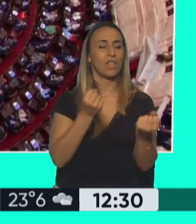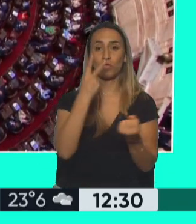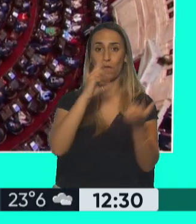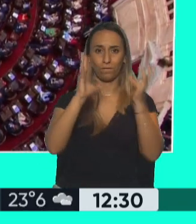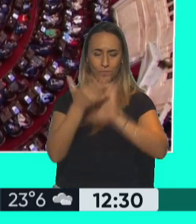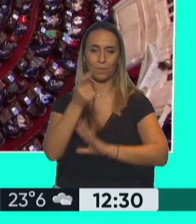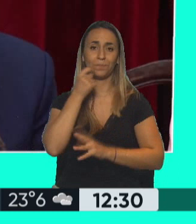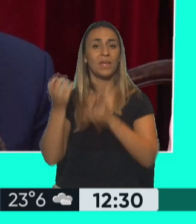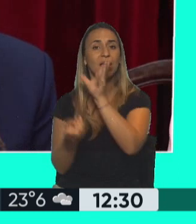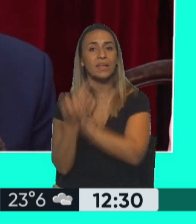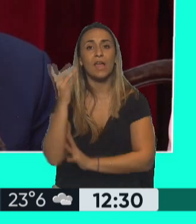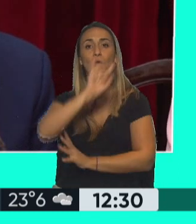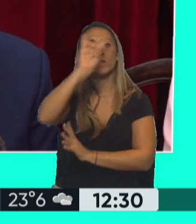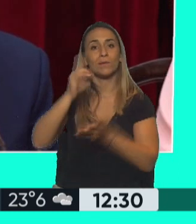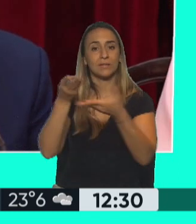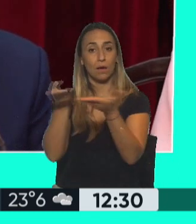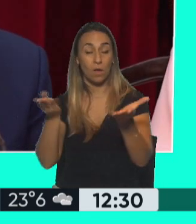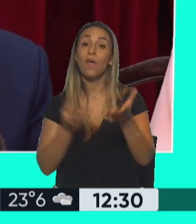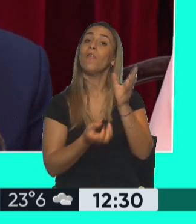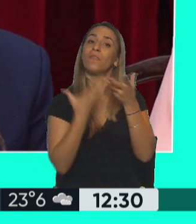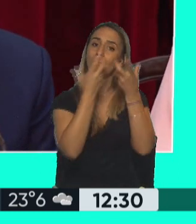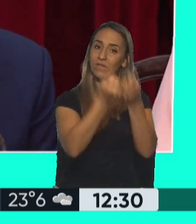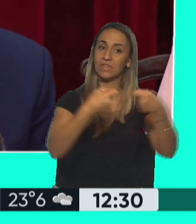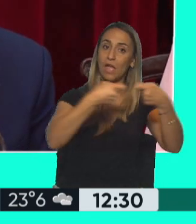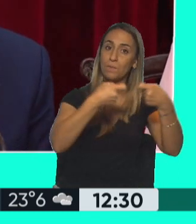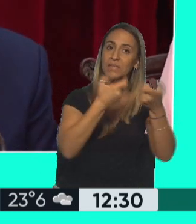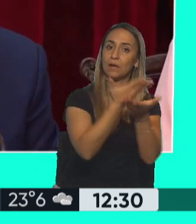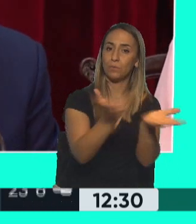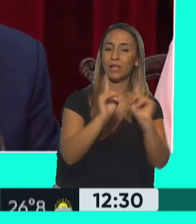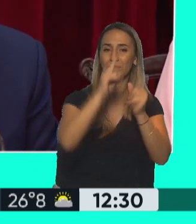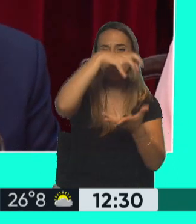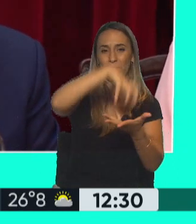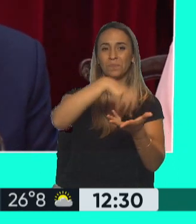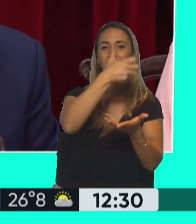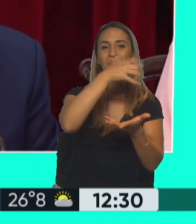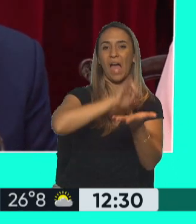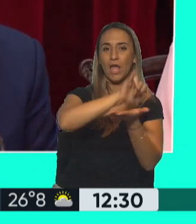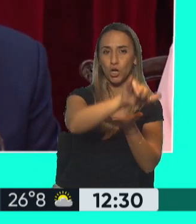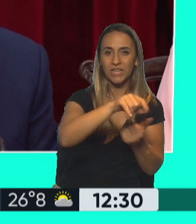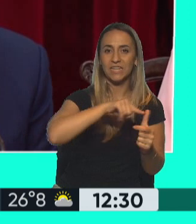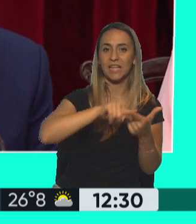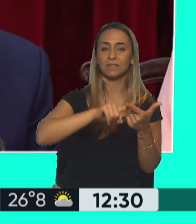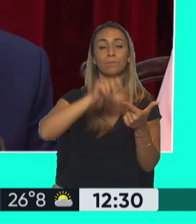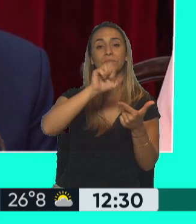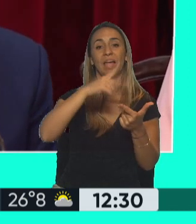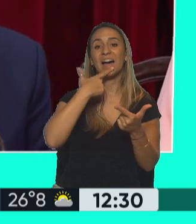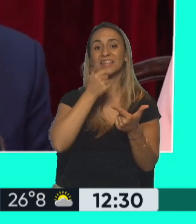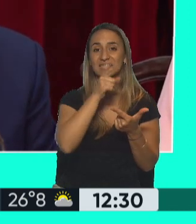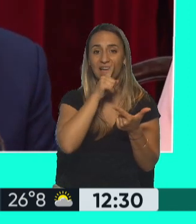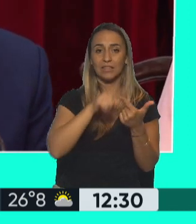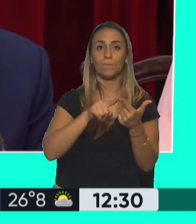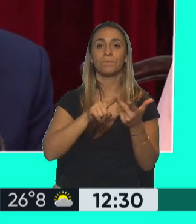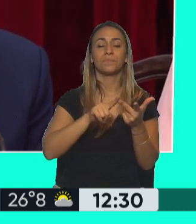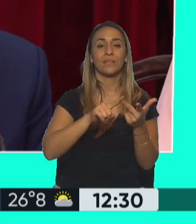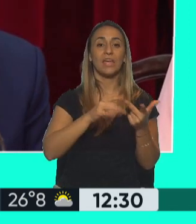universidades públicas, defiende a las empresas públicas y habla de aerolíneas, habla de ARSAT, De YPF. de YPF, el